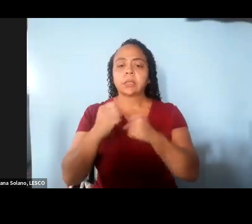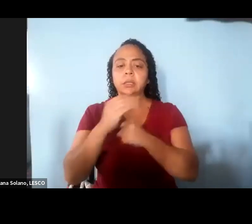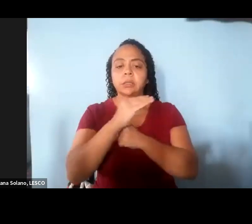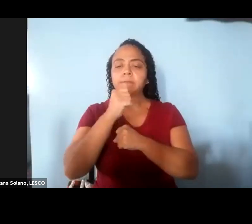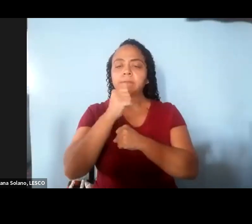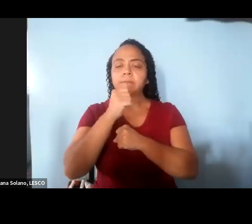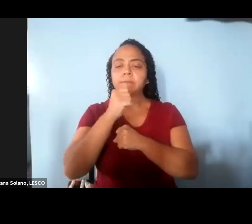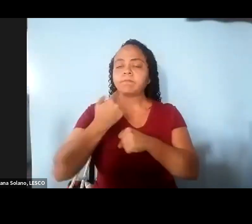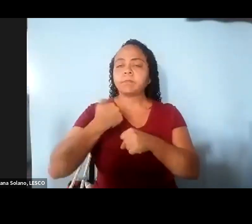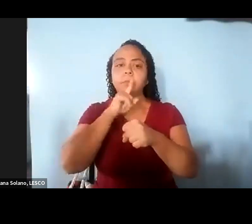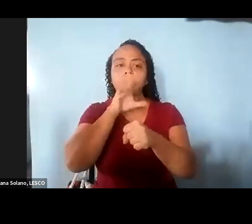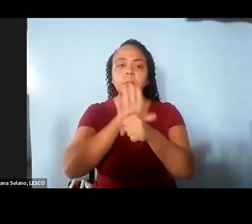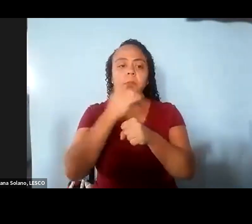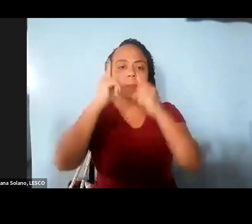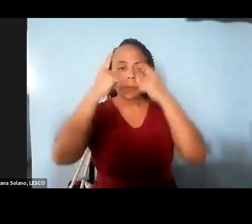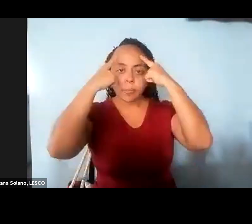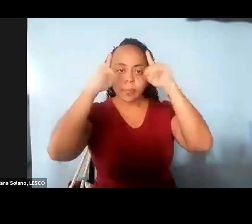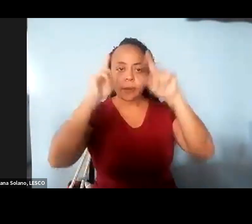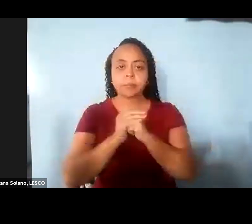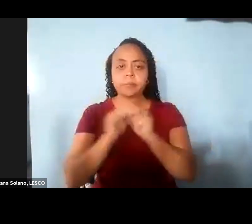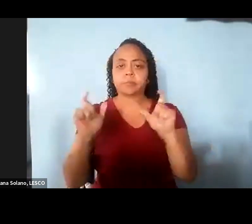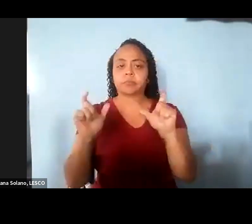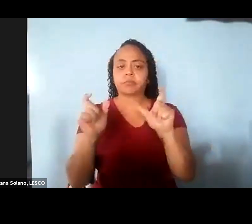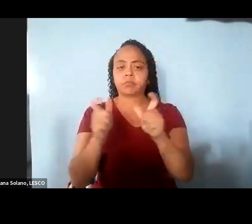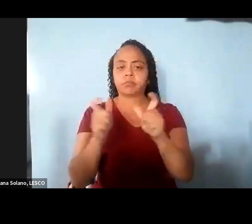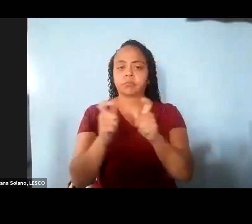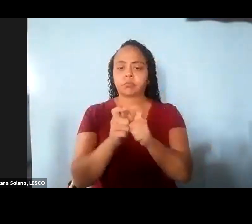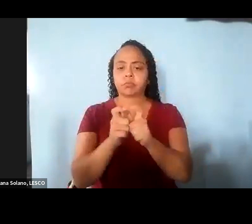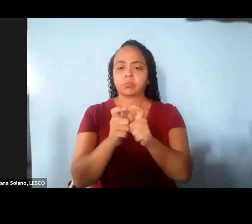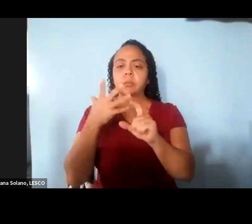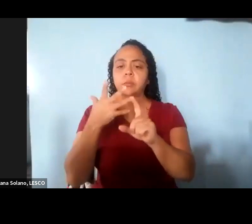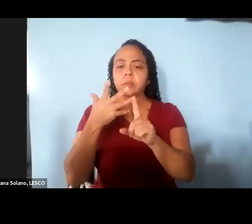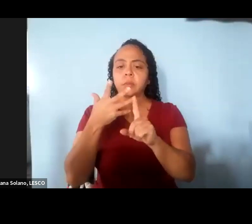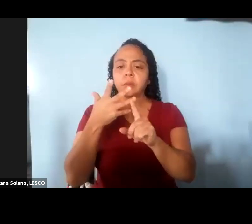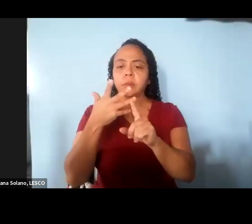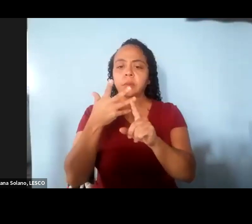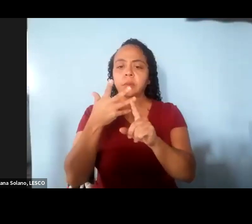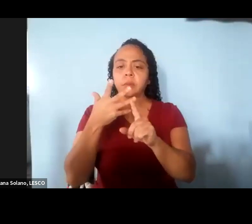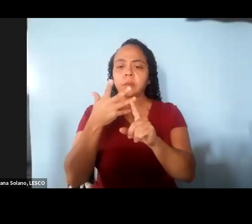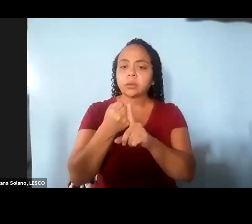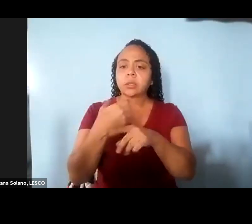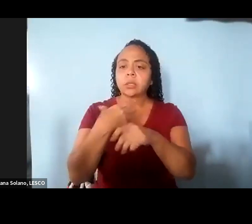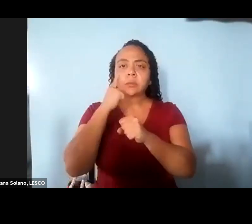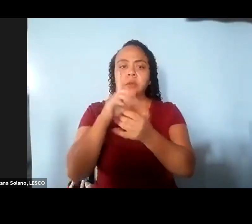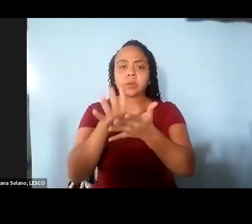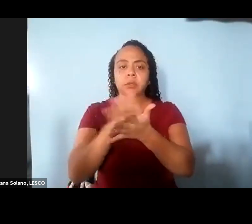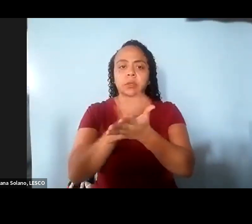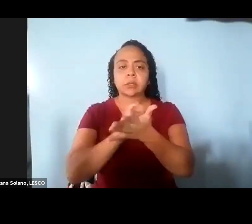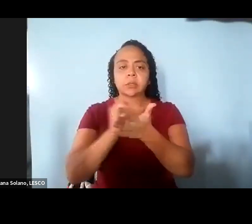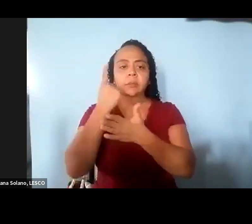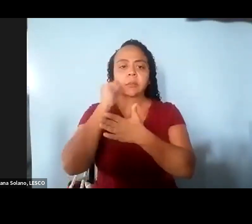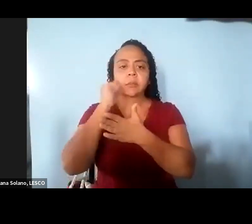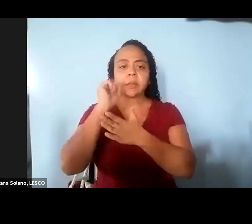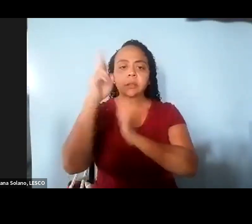comprometidos para lograr reducir considerablemente los daños y las pérdidas causadas por los desastres para el 2030 tal cual lo